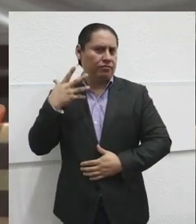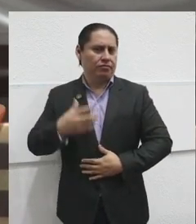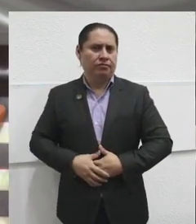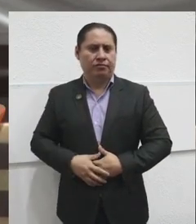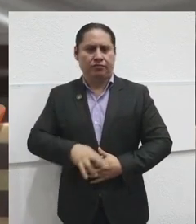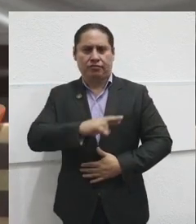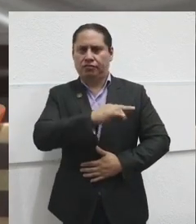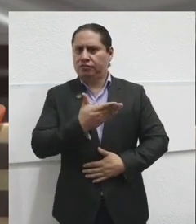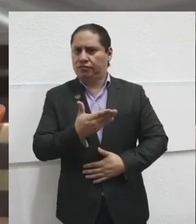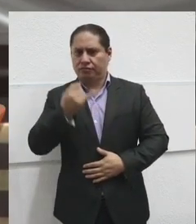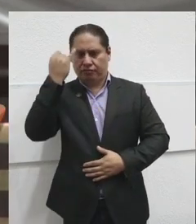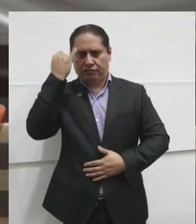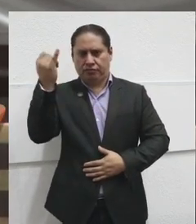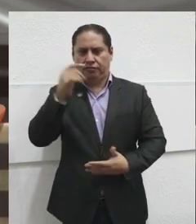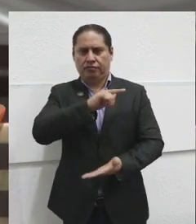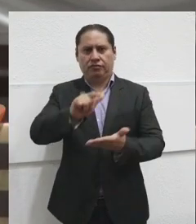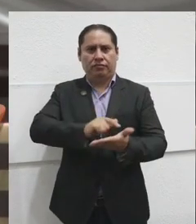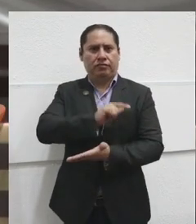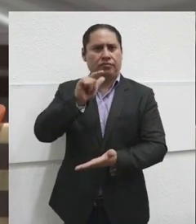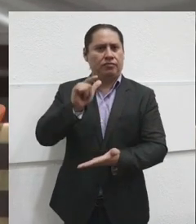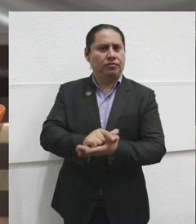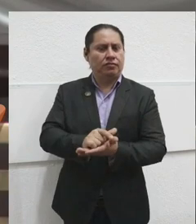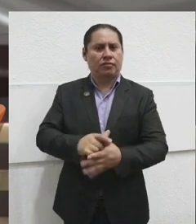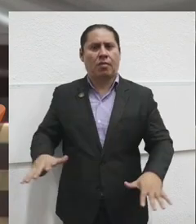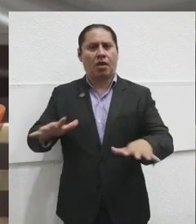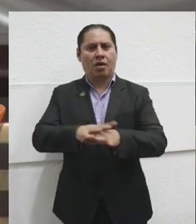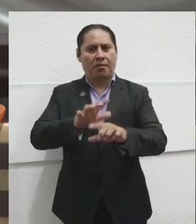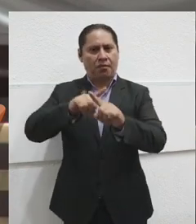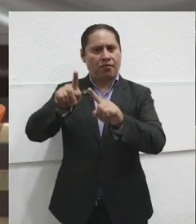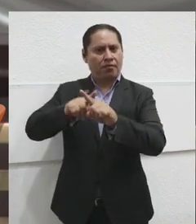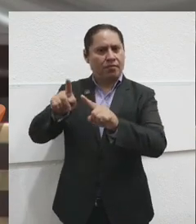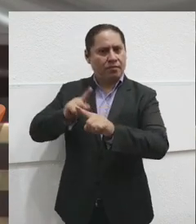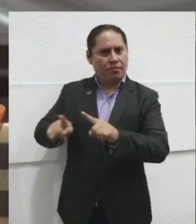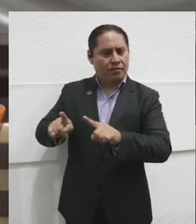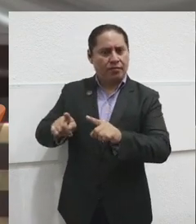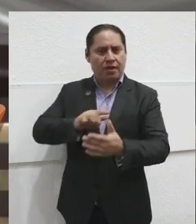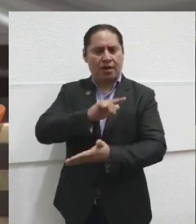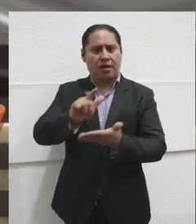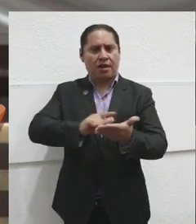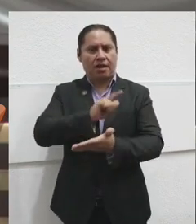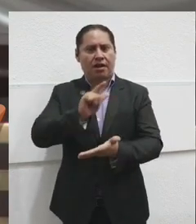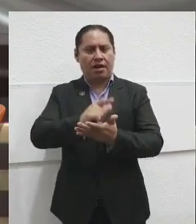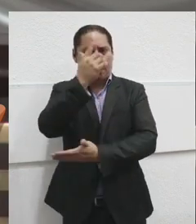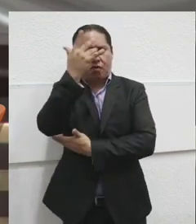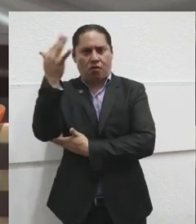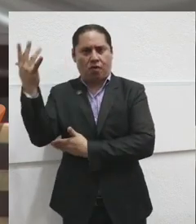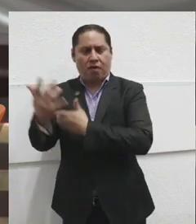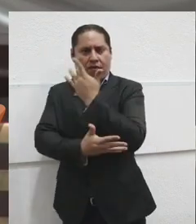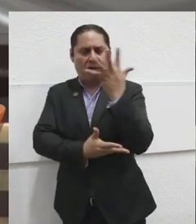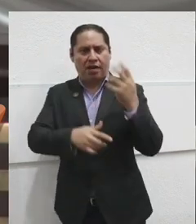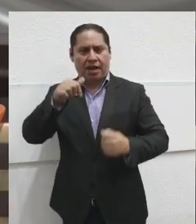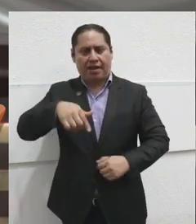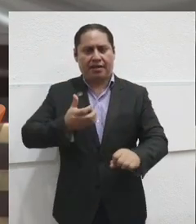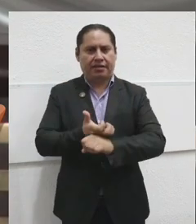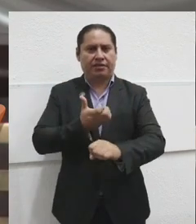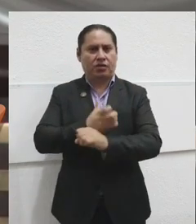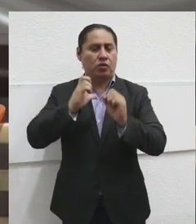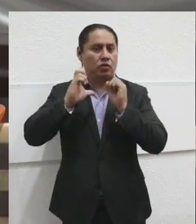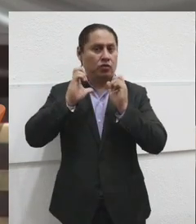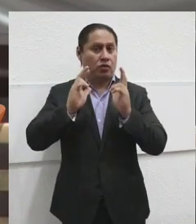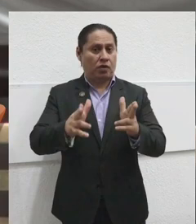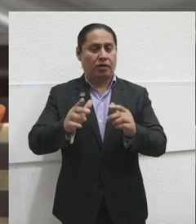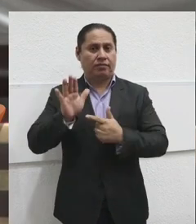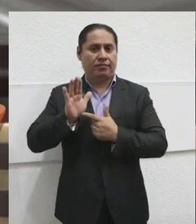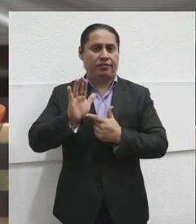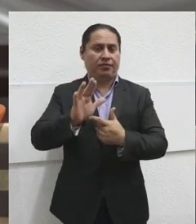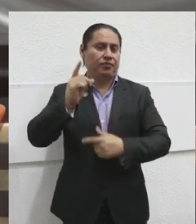Honorable Asamblea, iniciativa de decreto por el que se reforman diversas disposiciones de la Ley Ambiental para el Estado de Chiapas, presentada